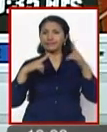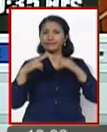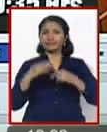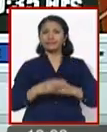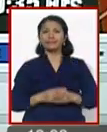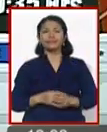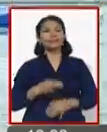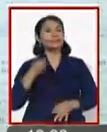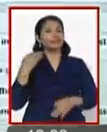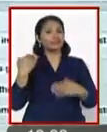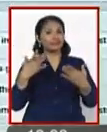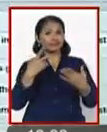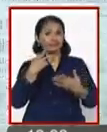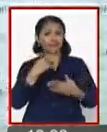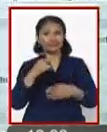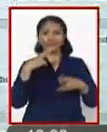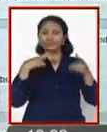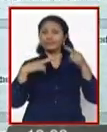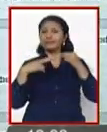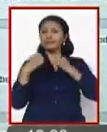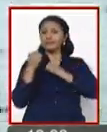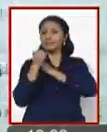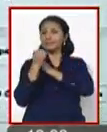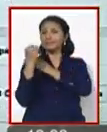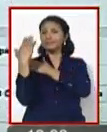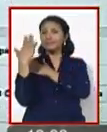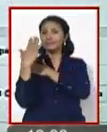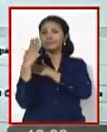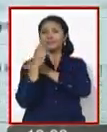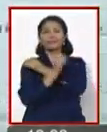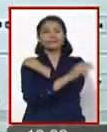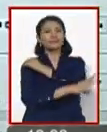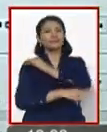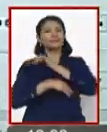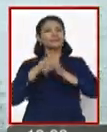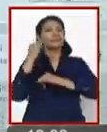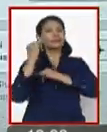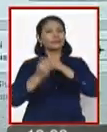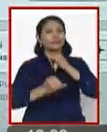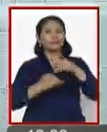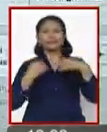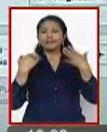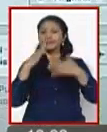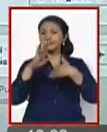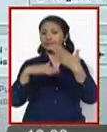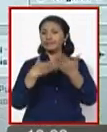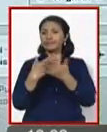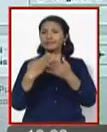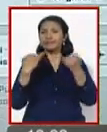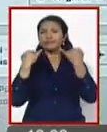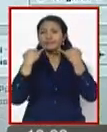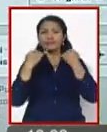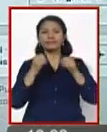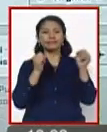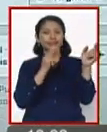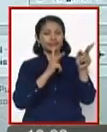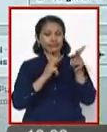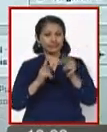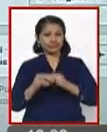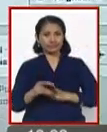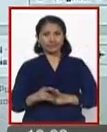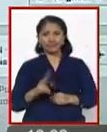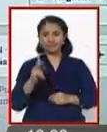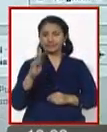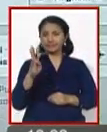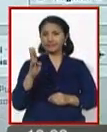Al Día. Y usted lo dijo muy bien, Felipe, noticias locales, nacionales e internacionales, pero también no se olvide que toda la información de la programación de